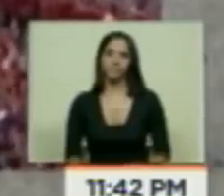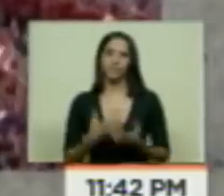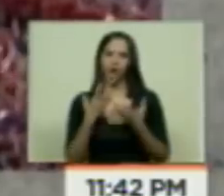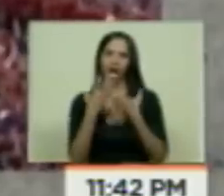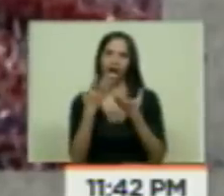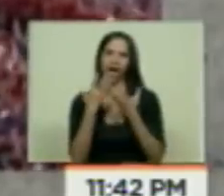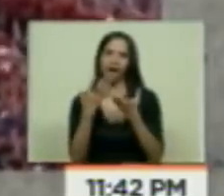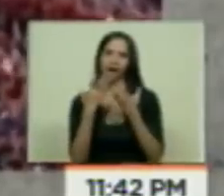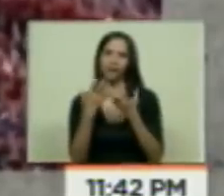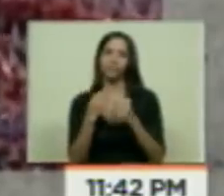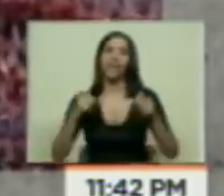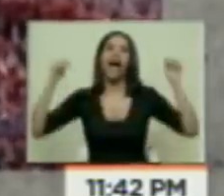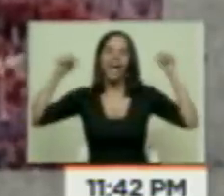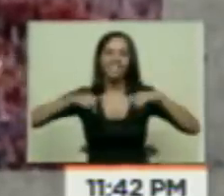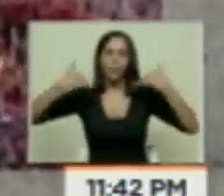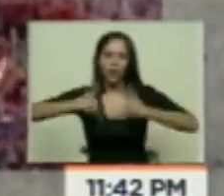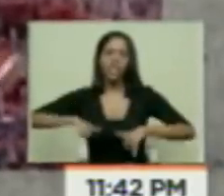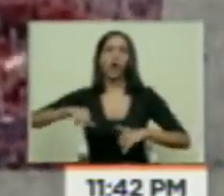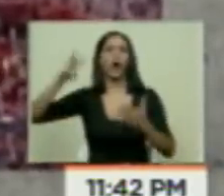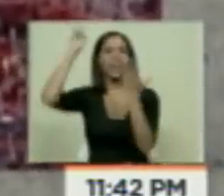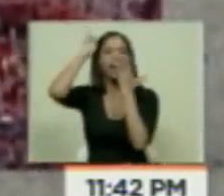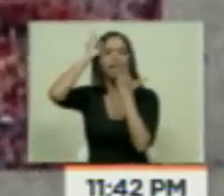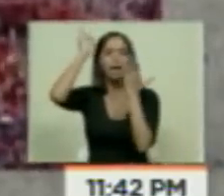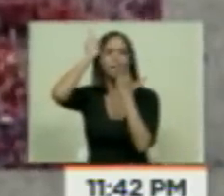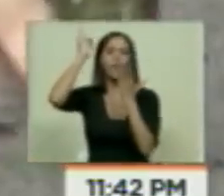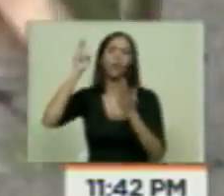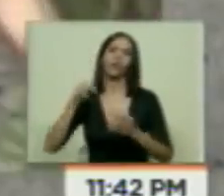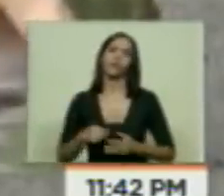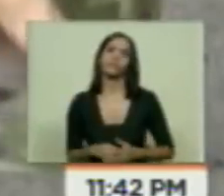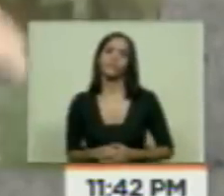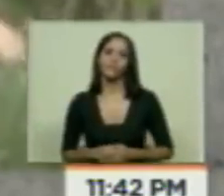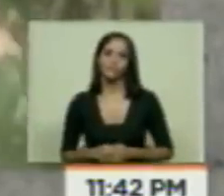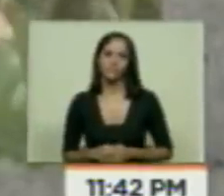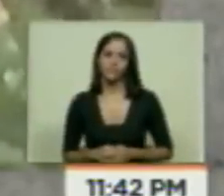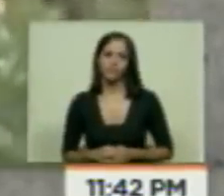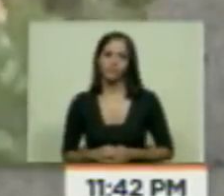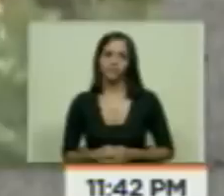Aquí estamos los hijos de Guaycaipuro.